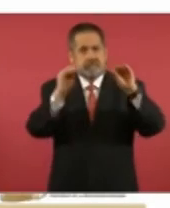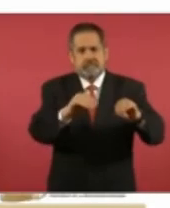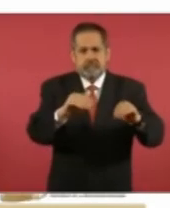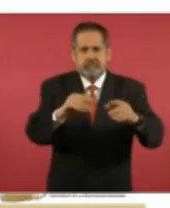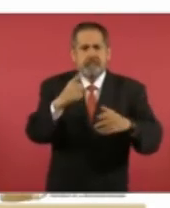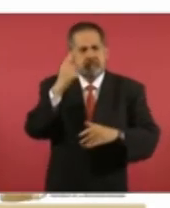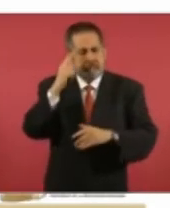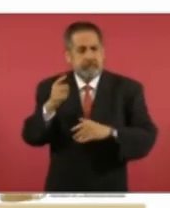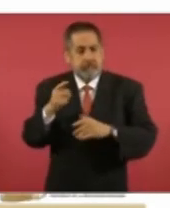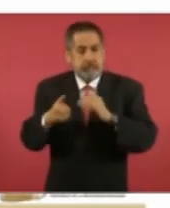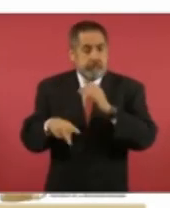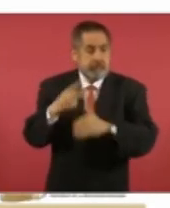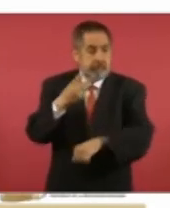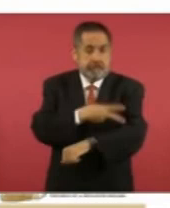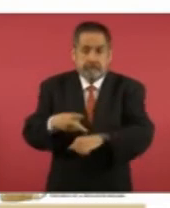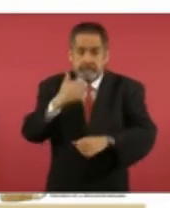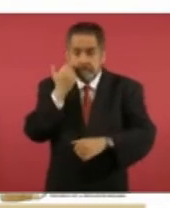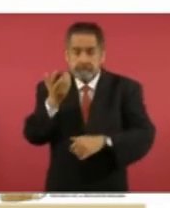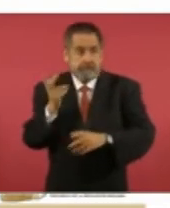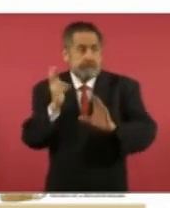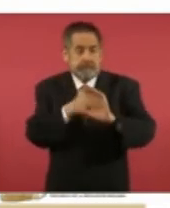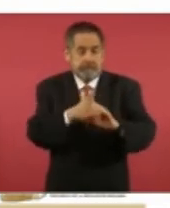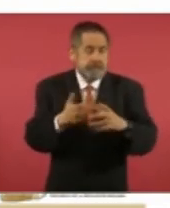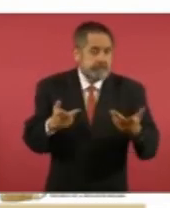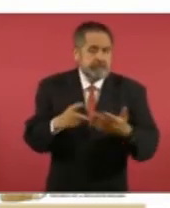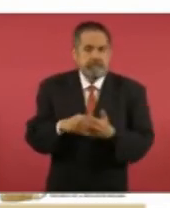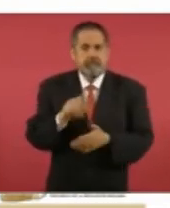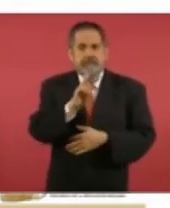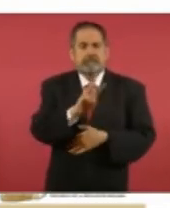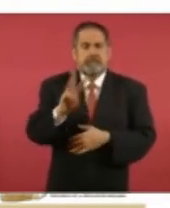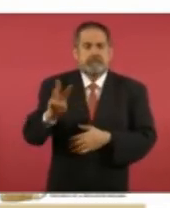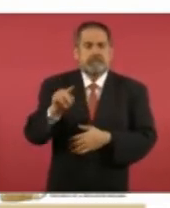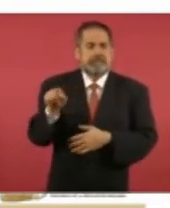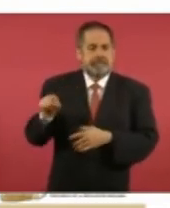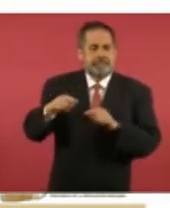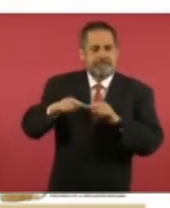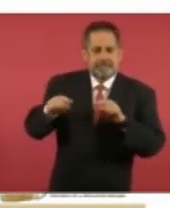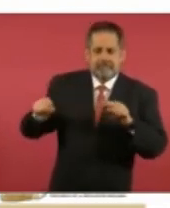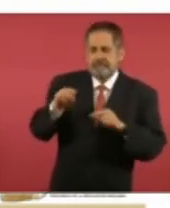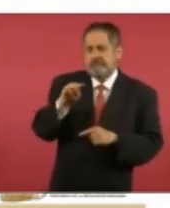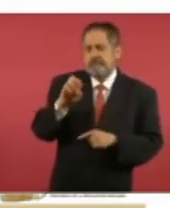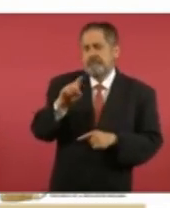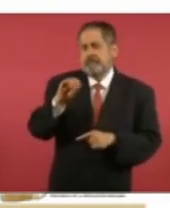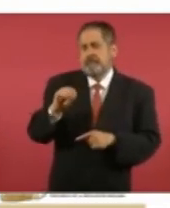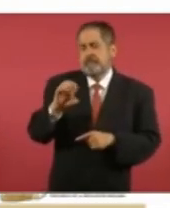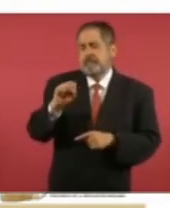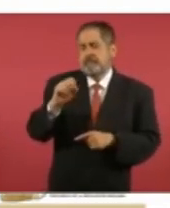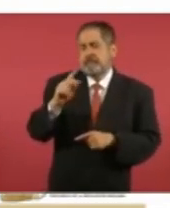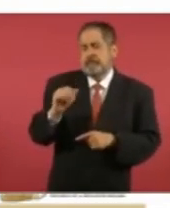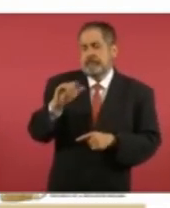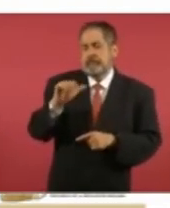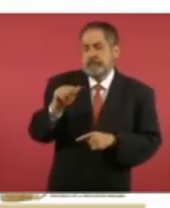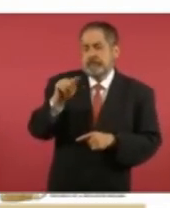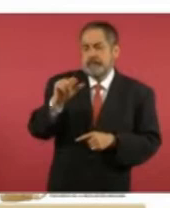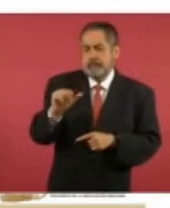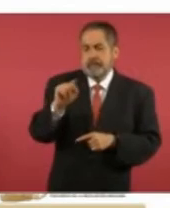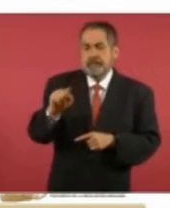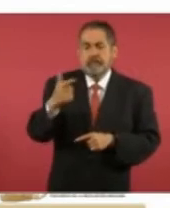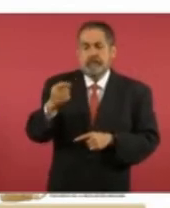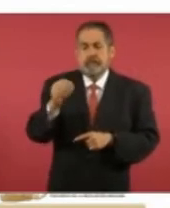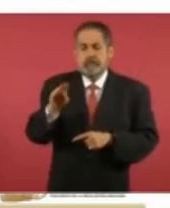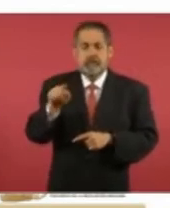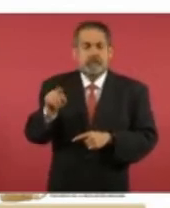postular a la vacante hay que ingresar a la página que hemos utilizado médicos especialistas punto gob punto mx que estará disponible